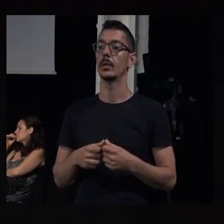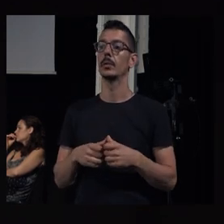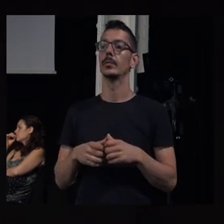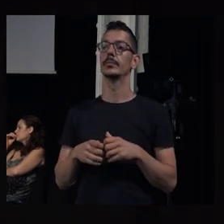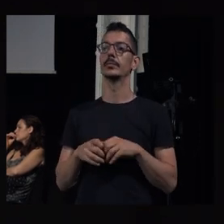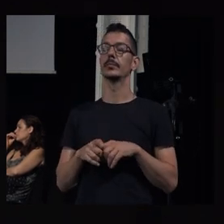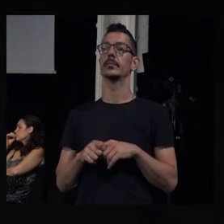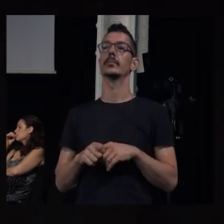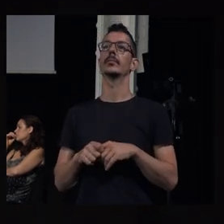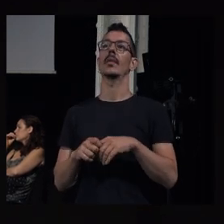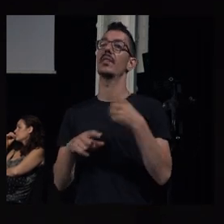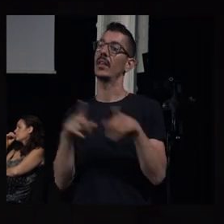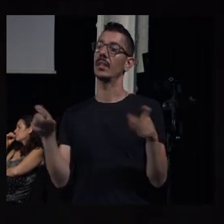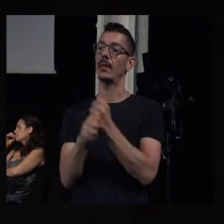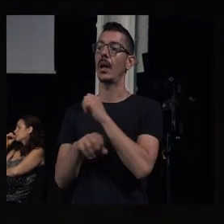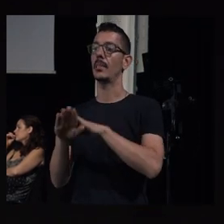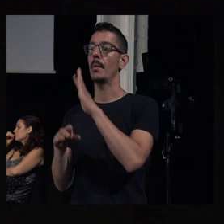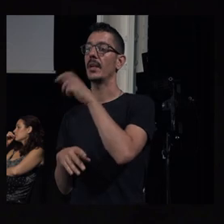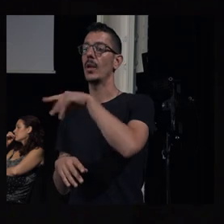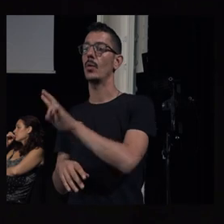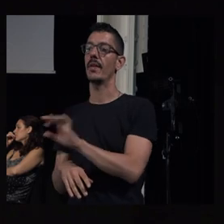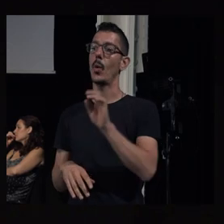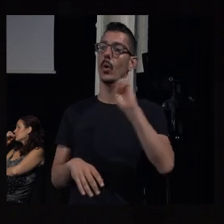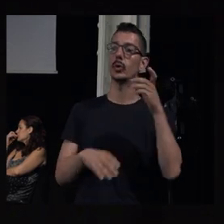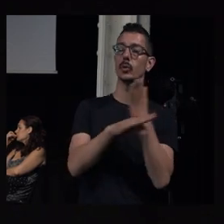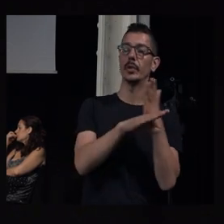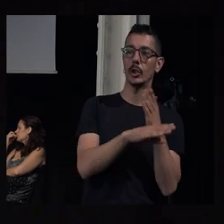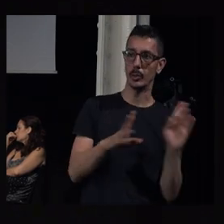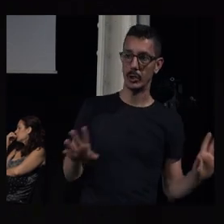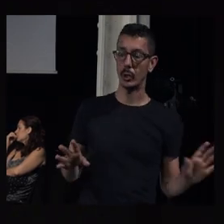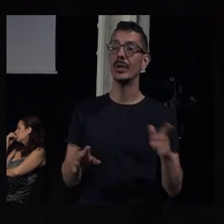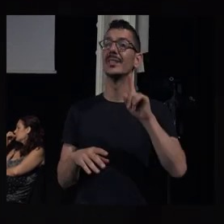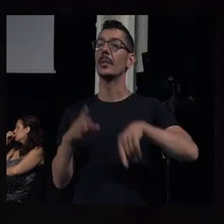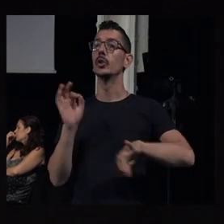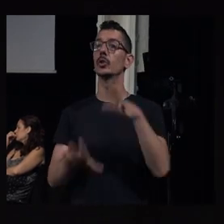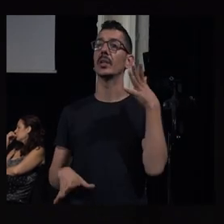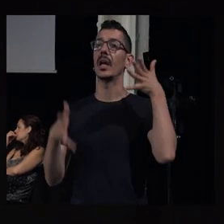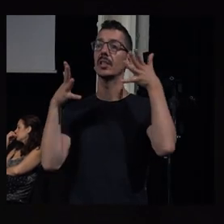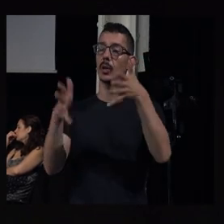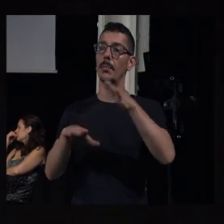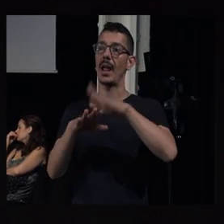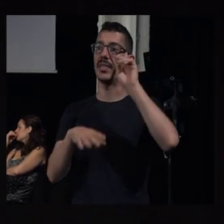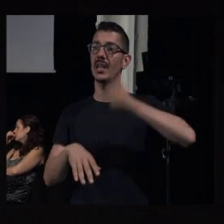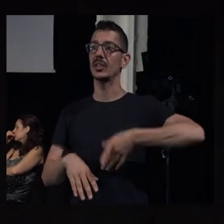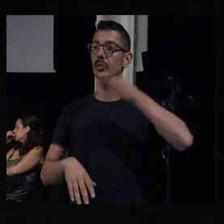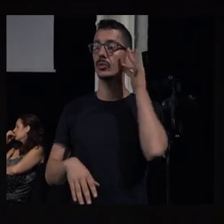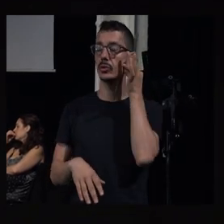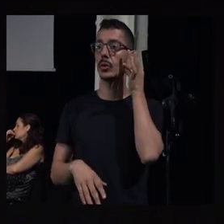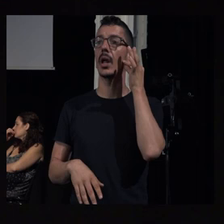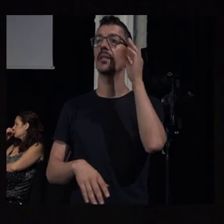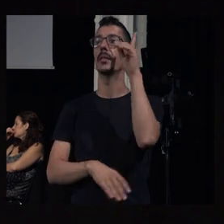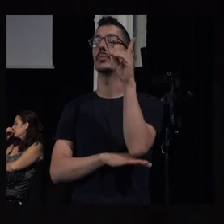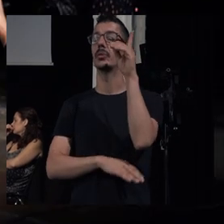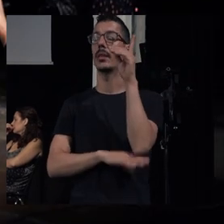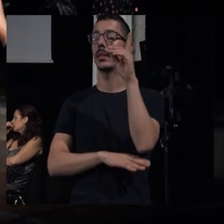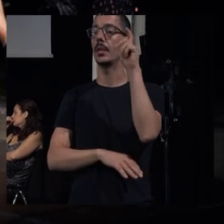partido político, ¿no? Y después tuve la suerte de ser asesora para la directora de Igualdad de la Diputación Foral de Gipuzkoa,